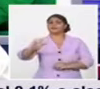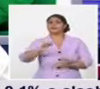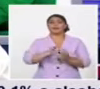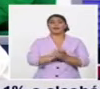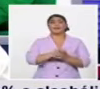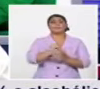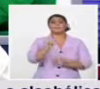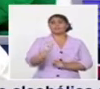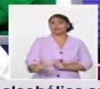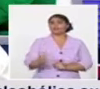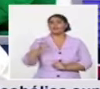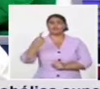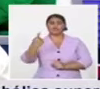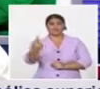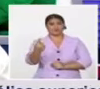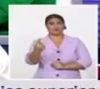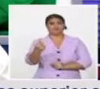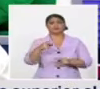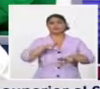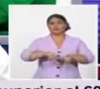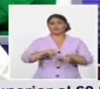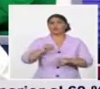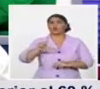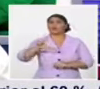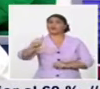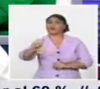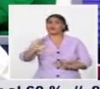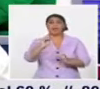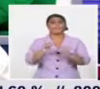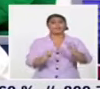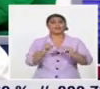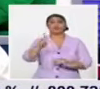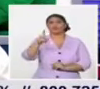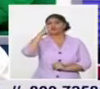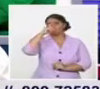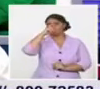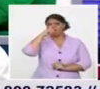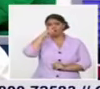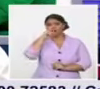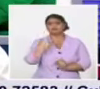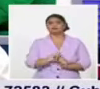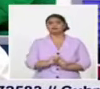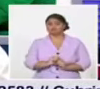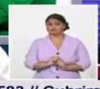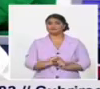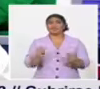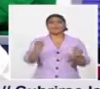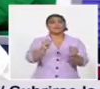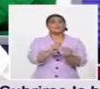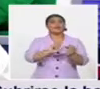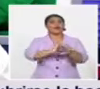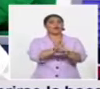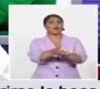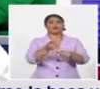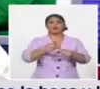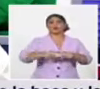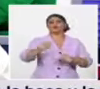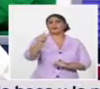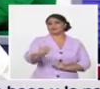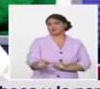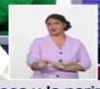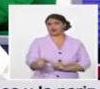1 de la provincia de Holguín. Todos contactos de casos confirmados, promediando la